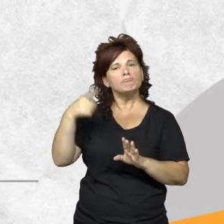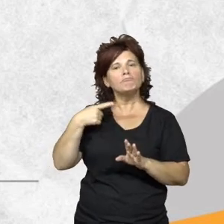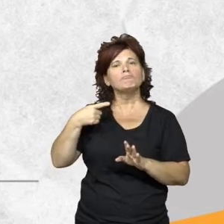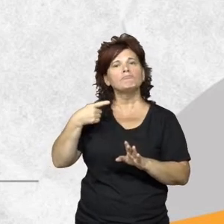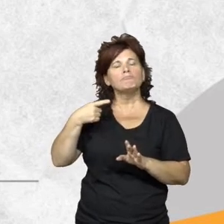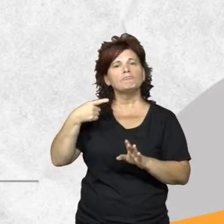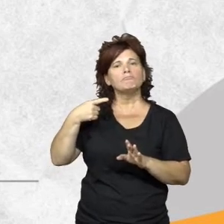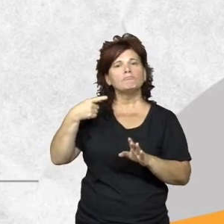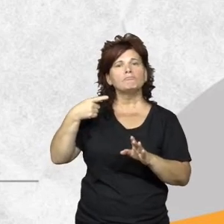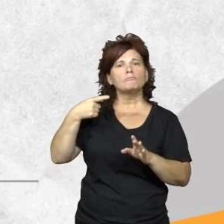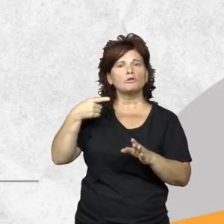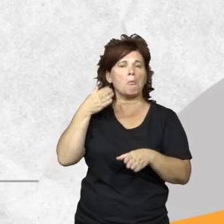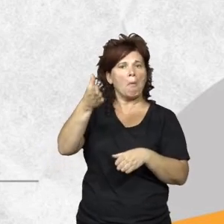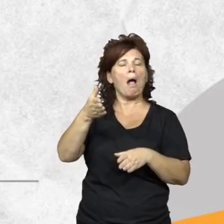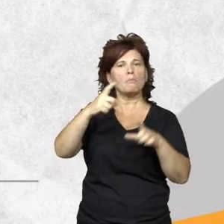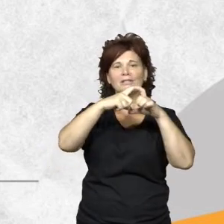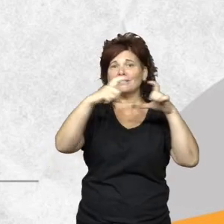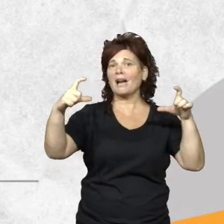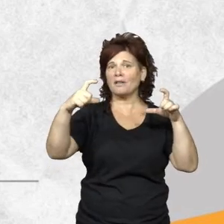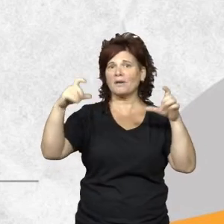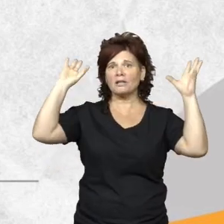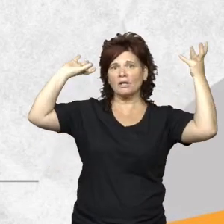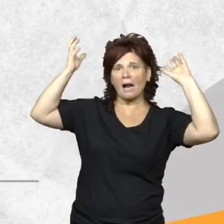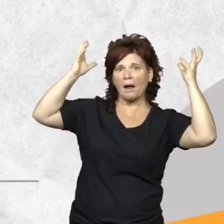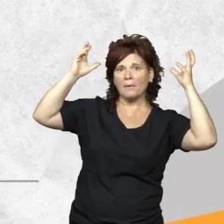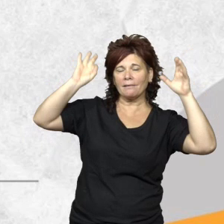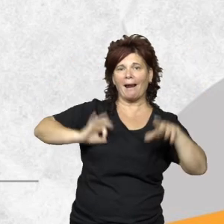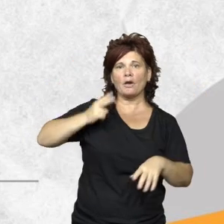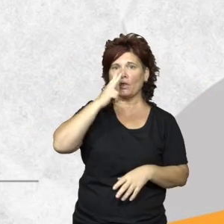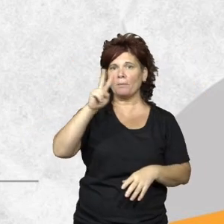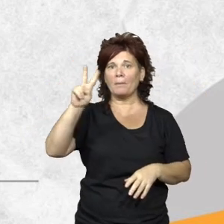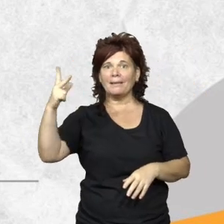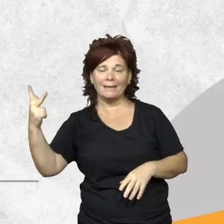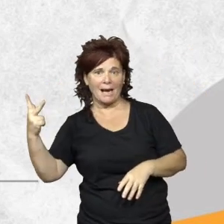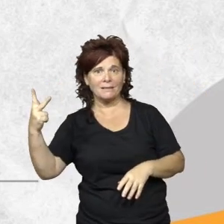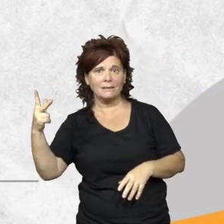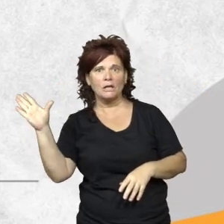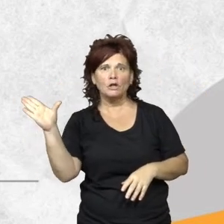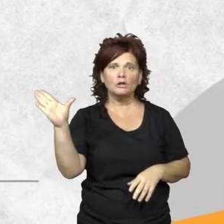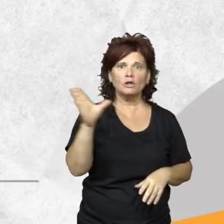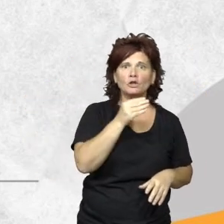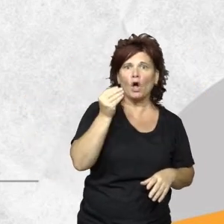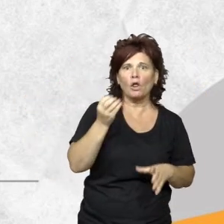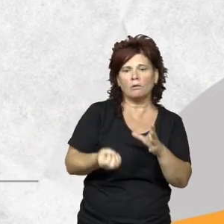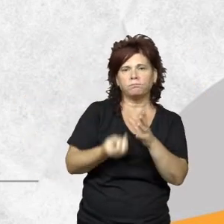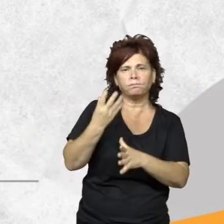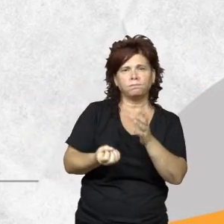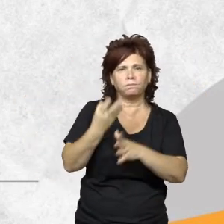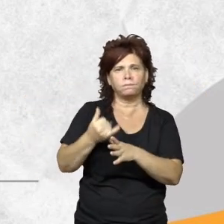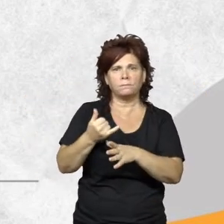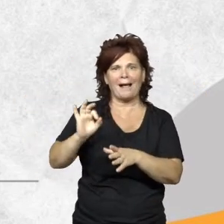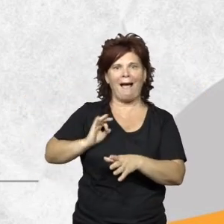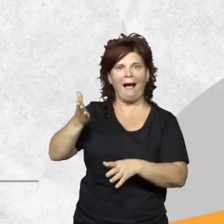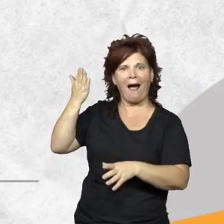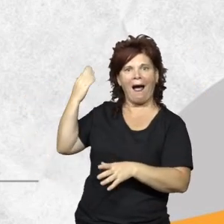a hacer la certificación ambiental, empezamos el año 23 de todo lo generado y cerrado ya del